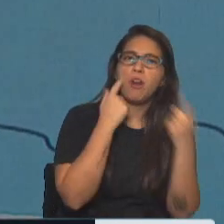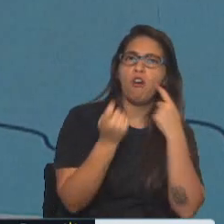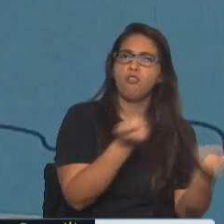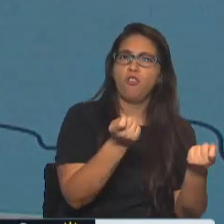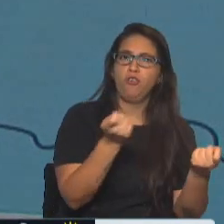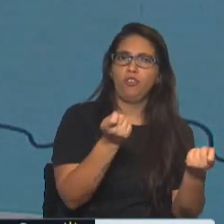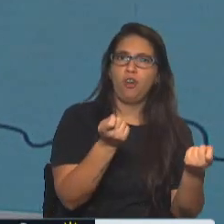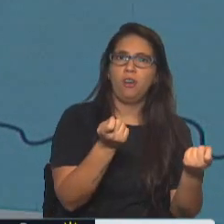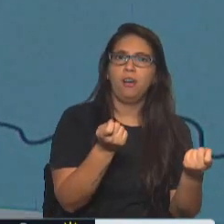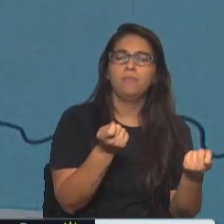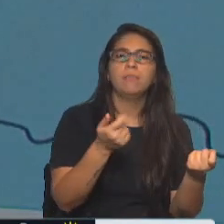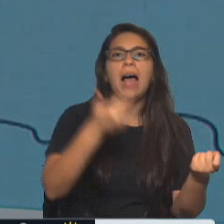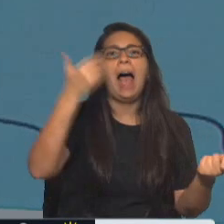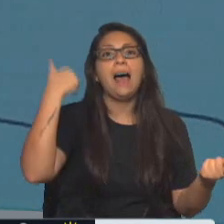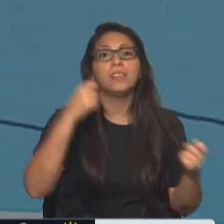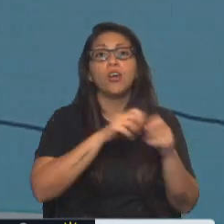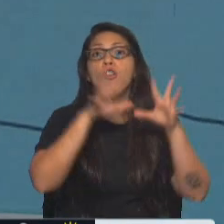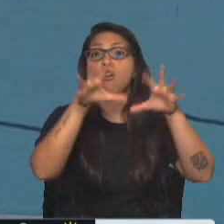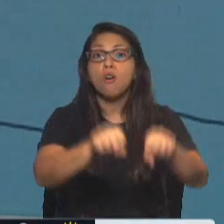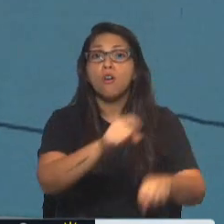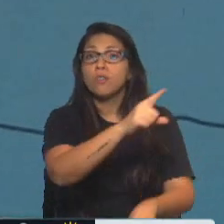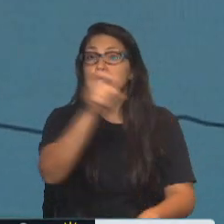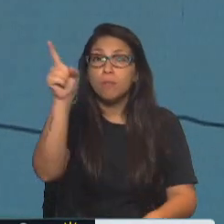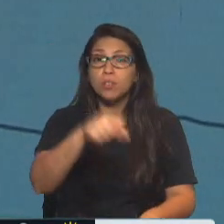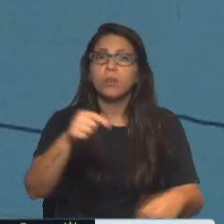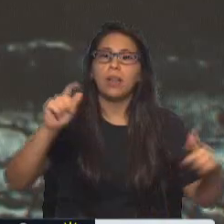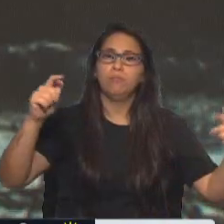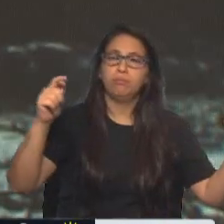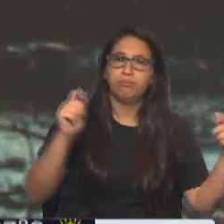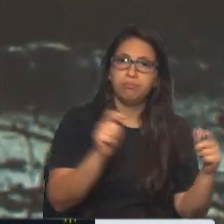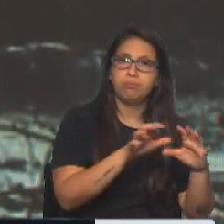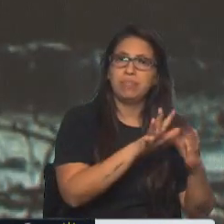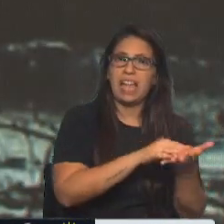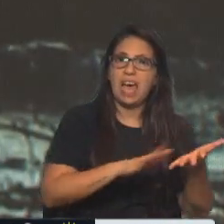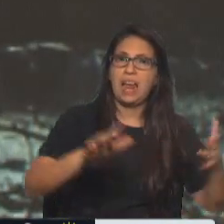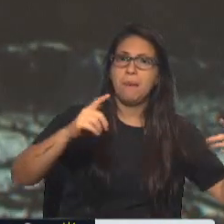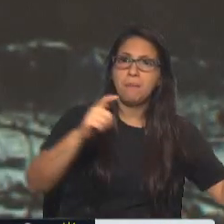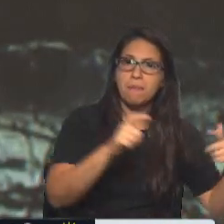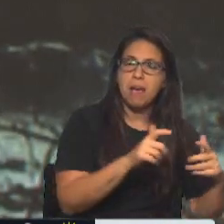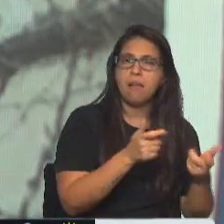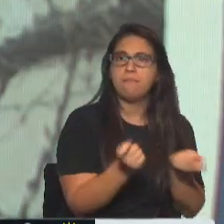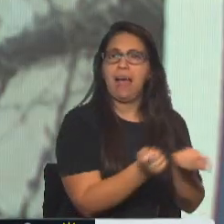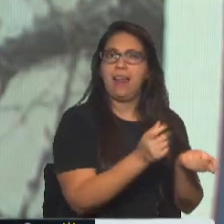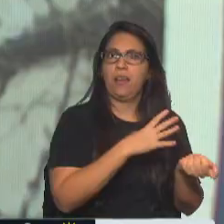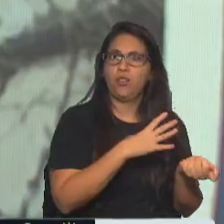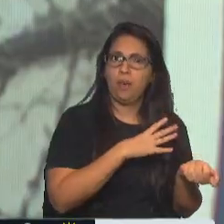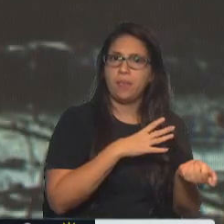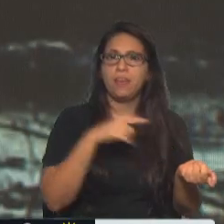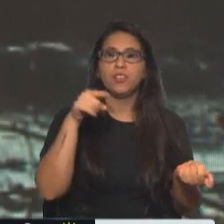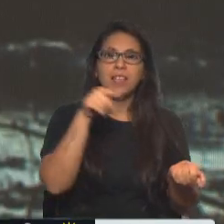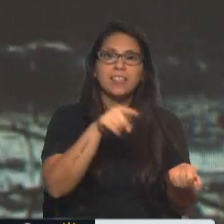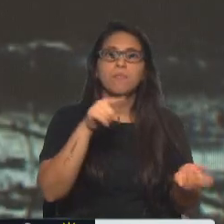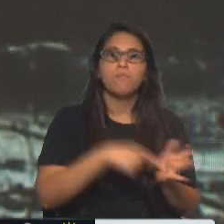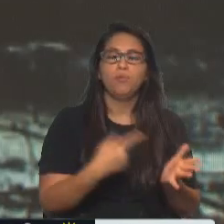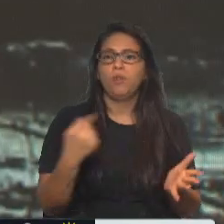tomar el control el año pasado, en los últimos meses. Así que estos son dos puntos principales, digamos, a negociar, ¿no? ¿Qué va